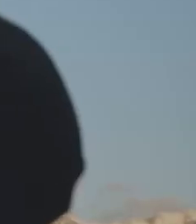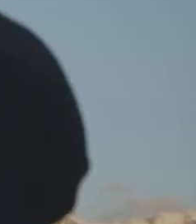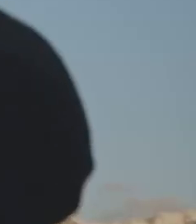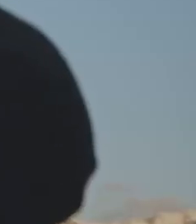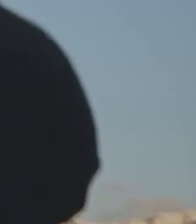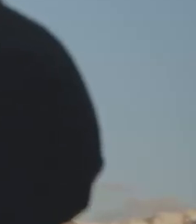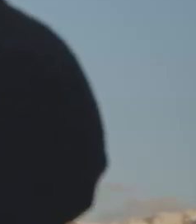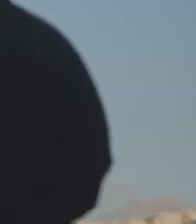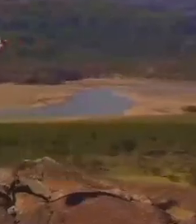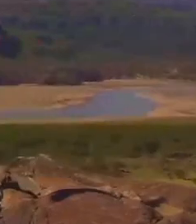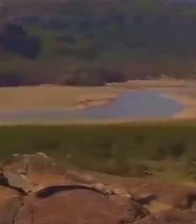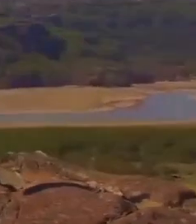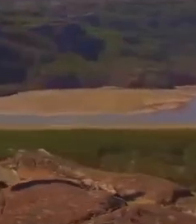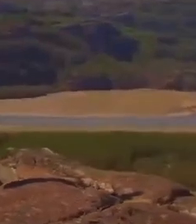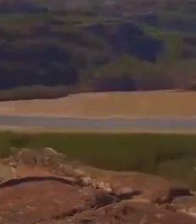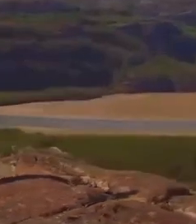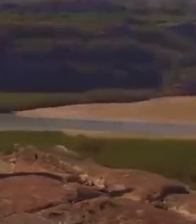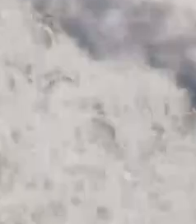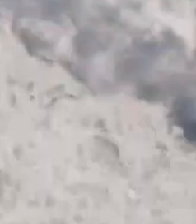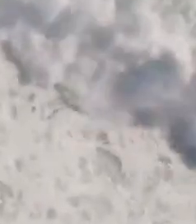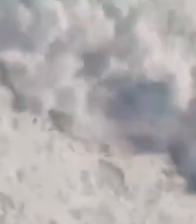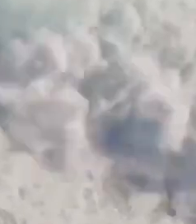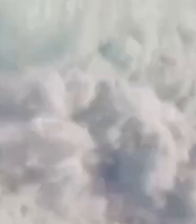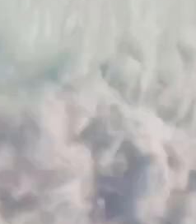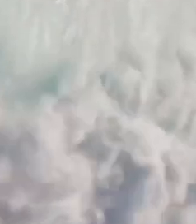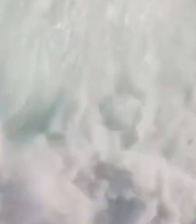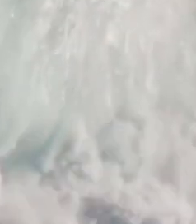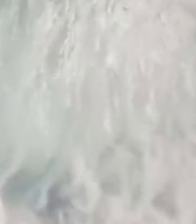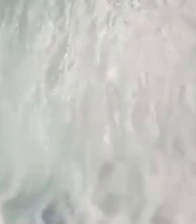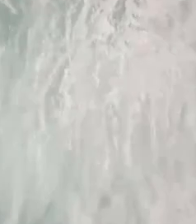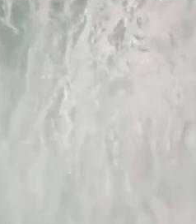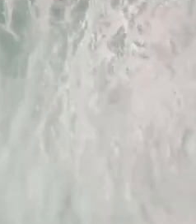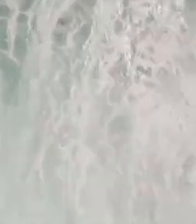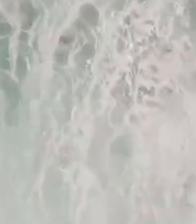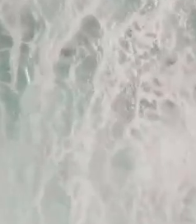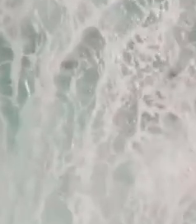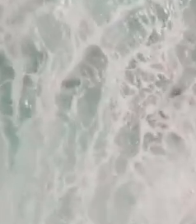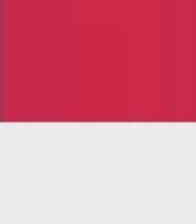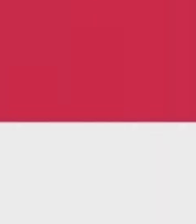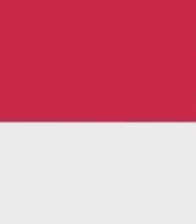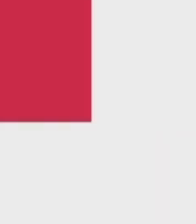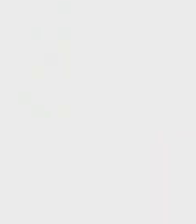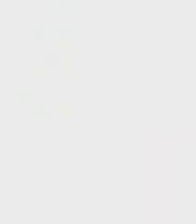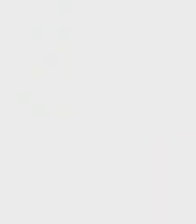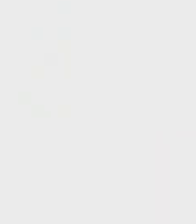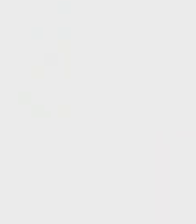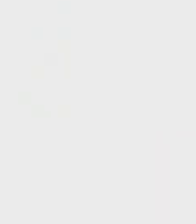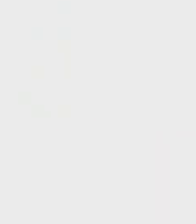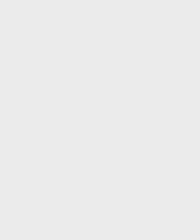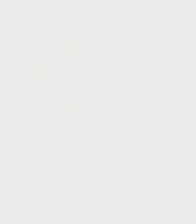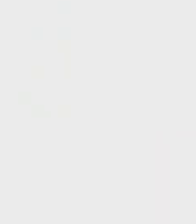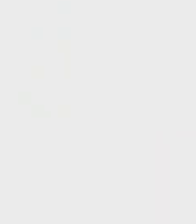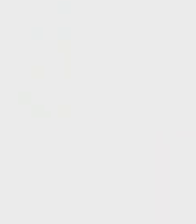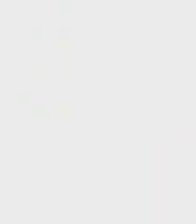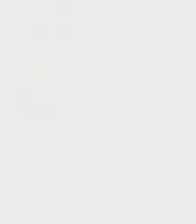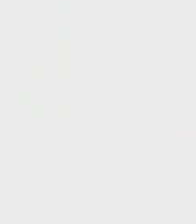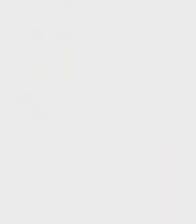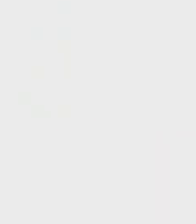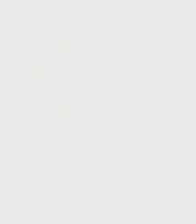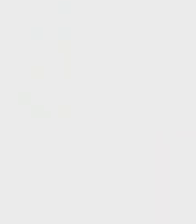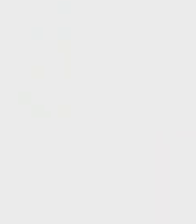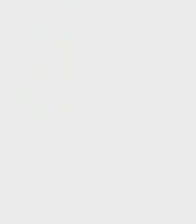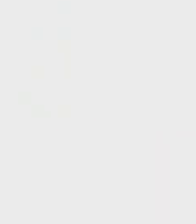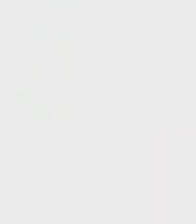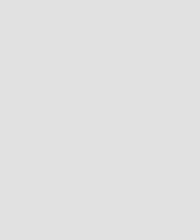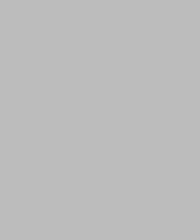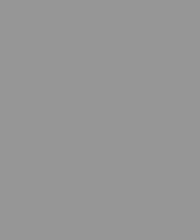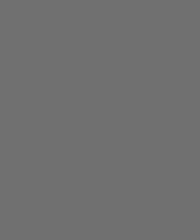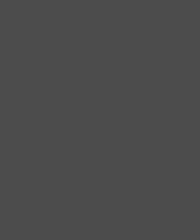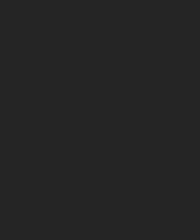la